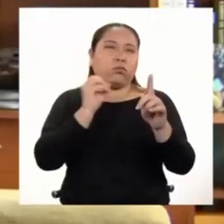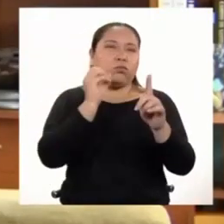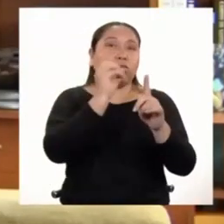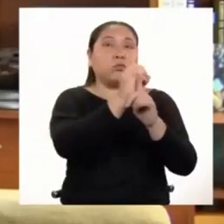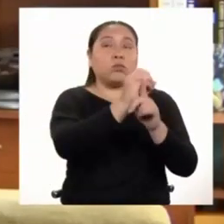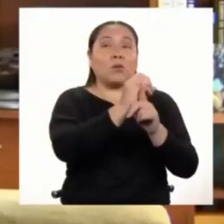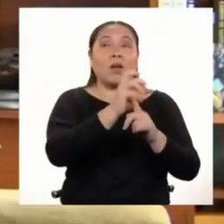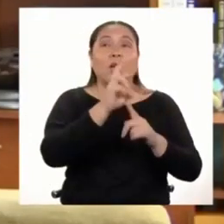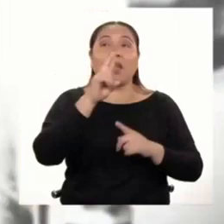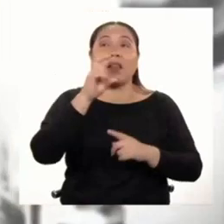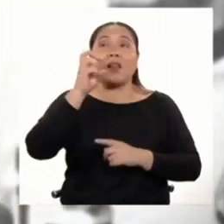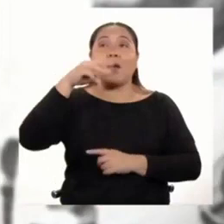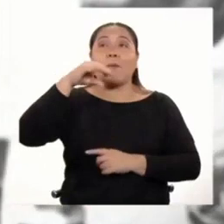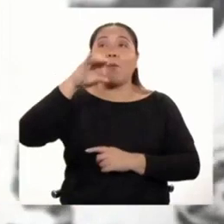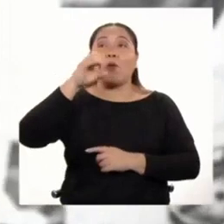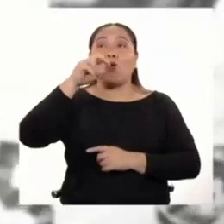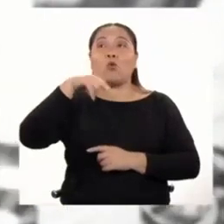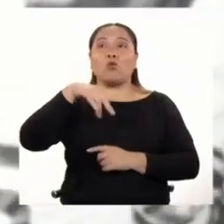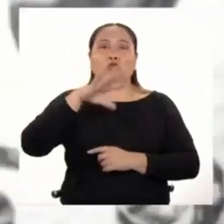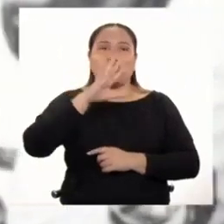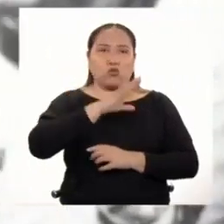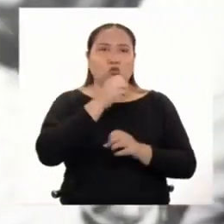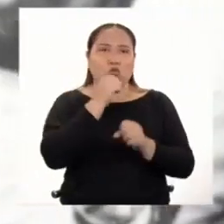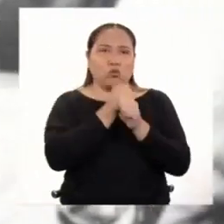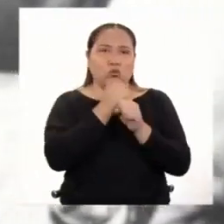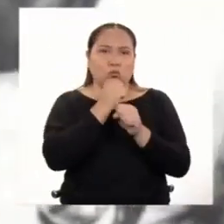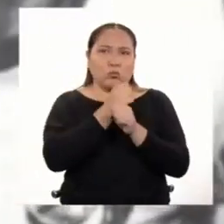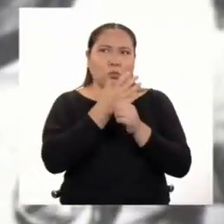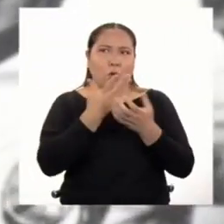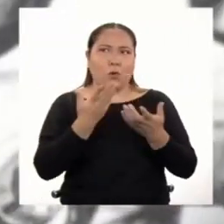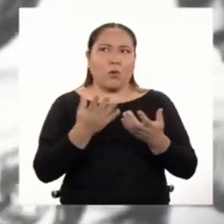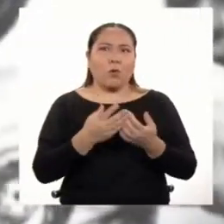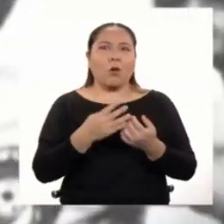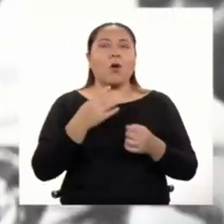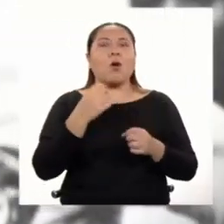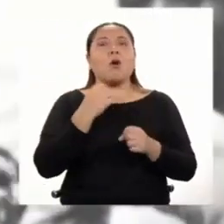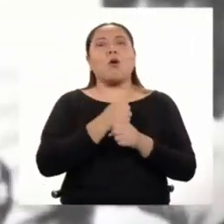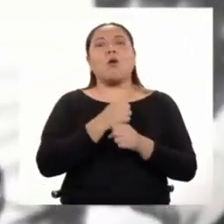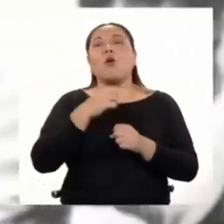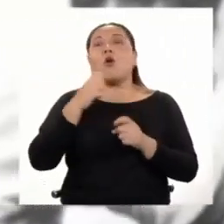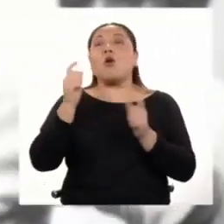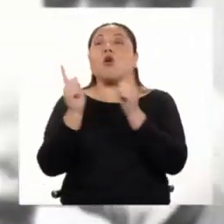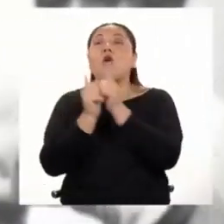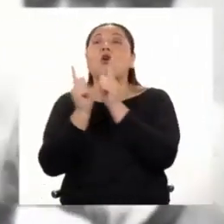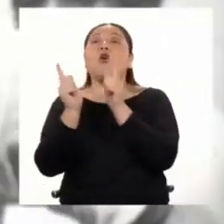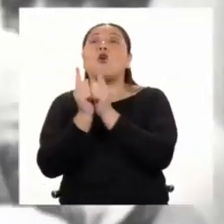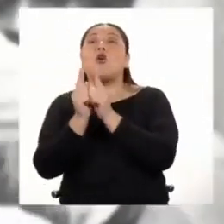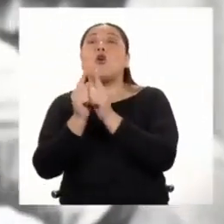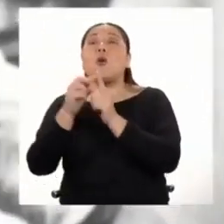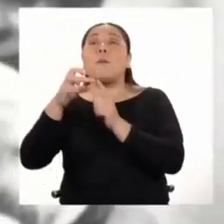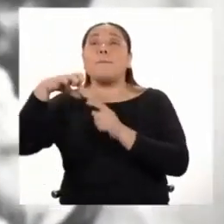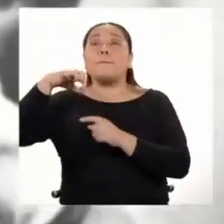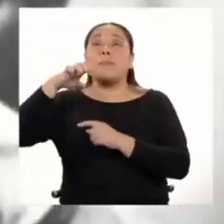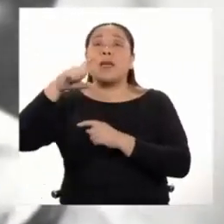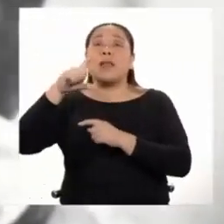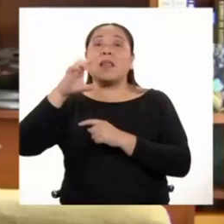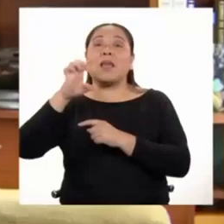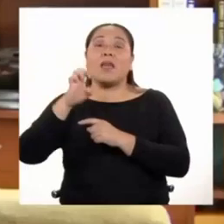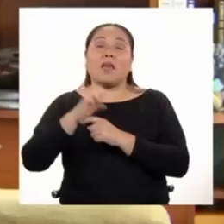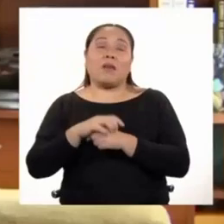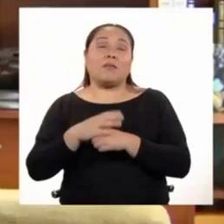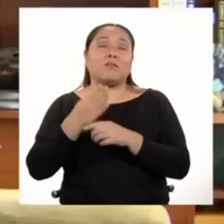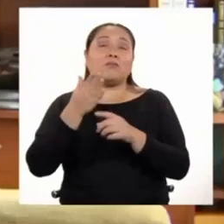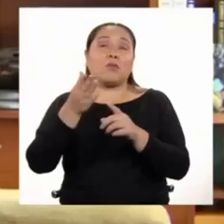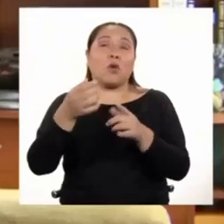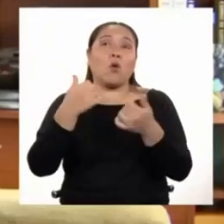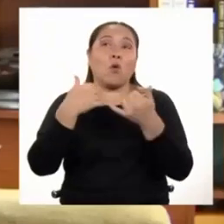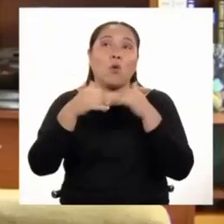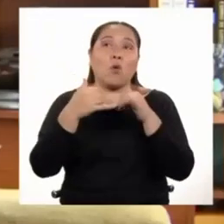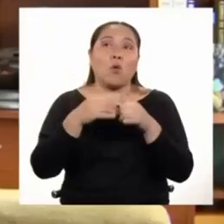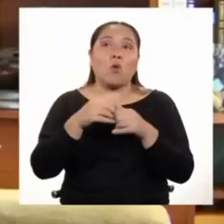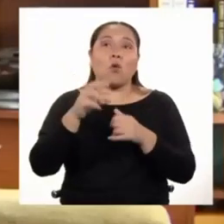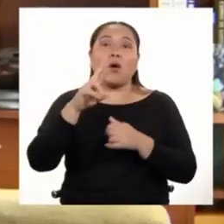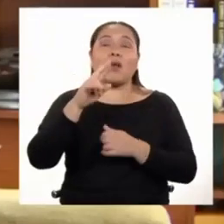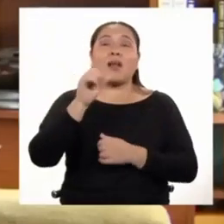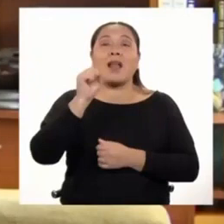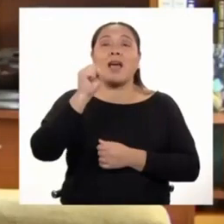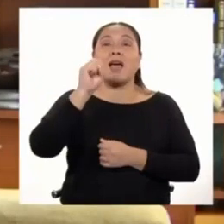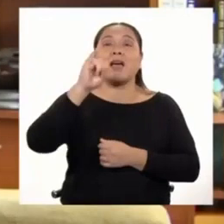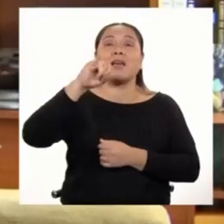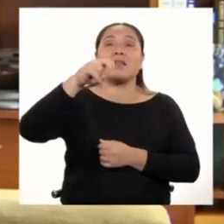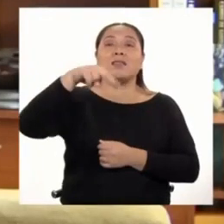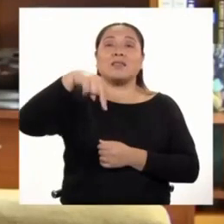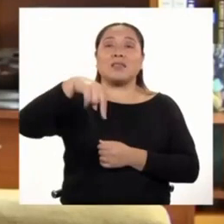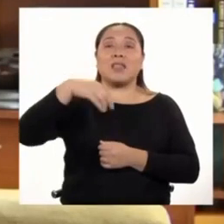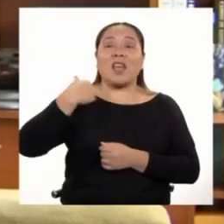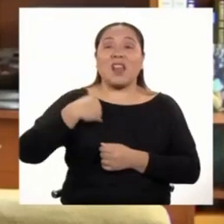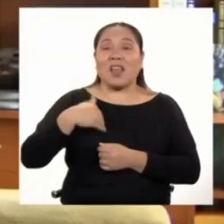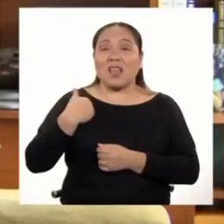trayectoria internacional muy buena, jugó en el Santos con Pelé, en el Cosmos con Pelé, en el Racing Club de Argentina de